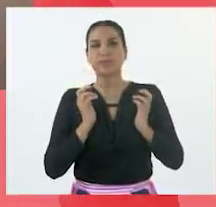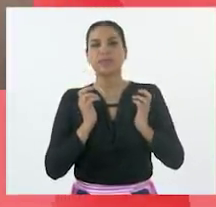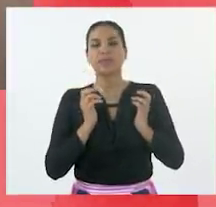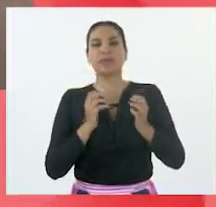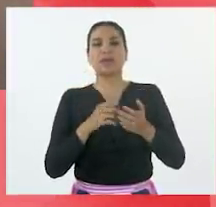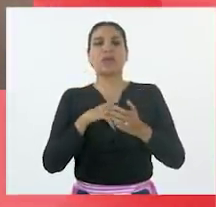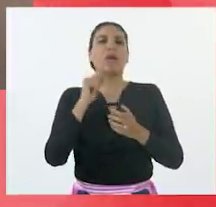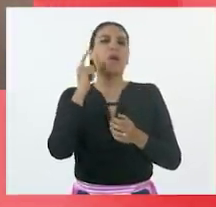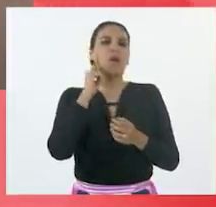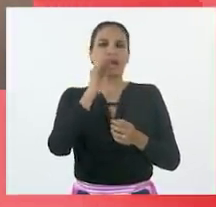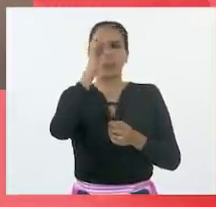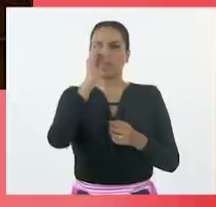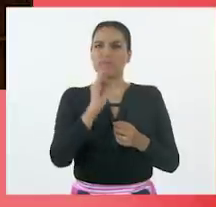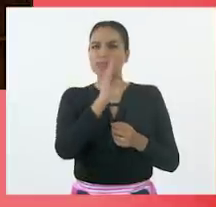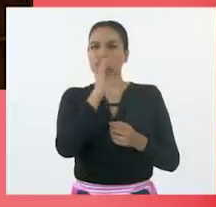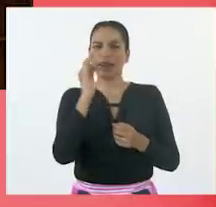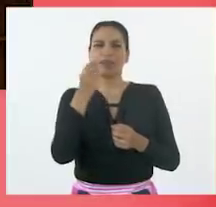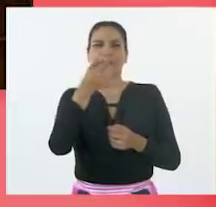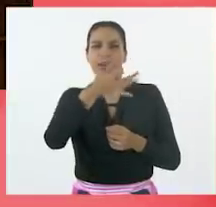oyen misa, comulgan,